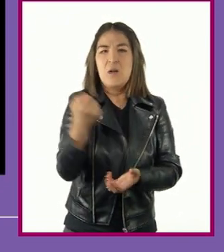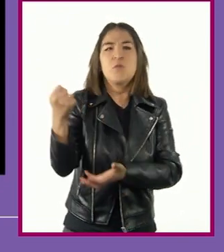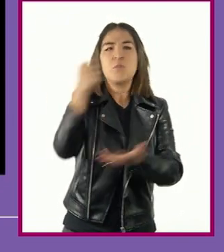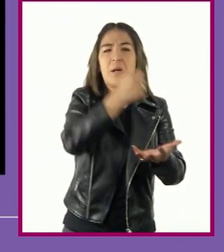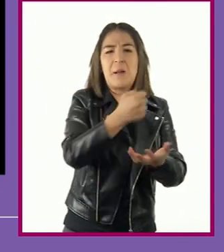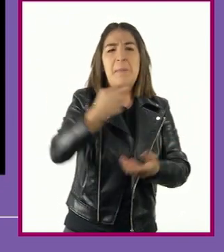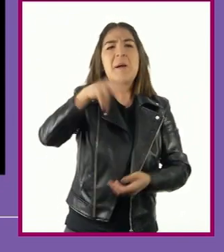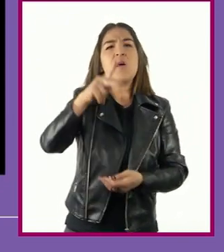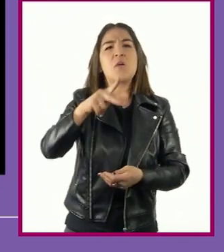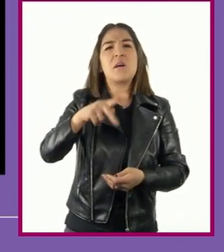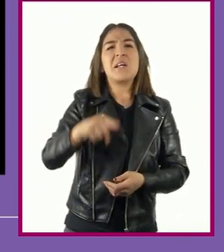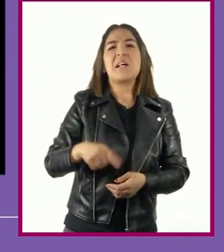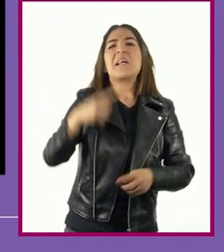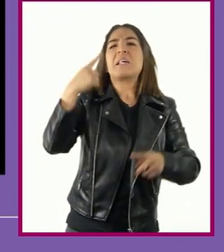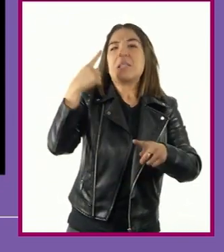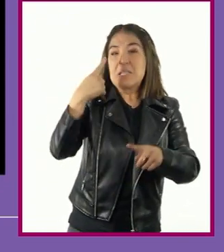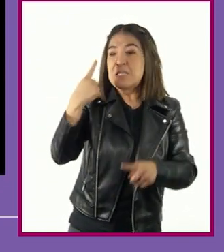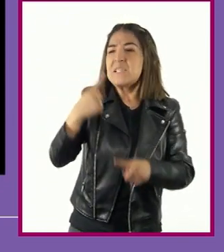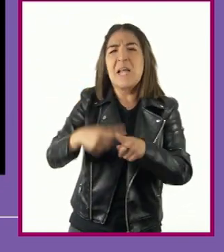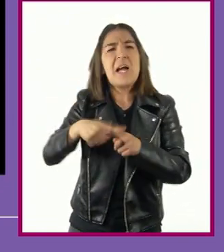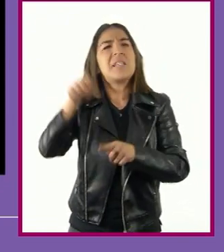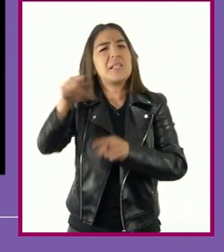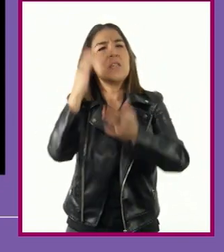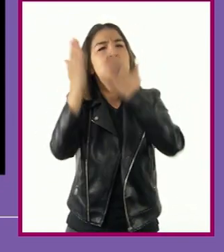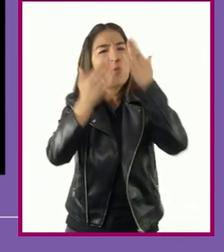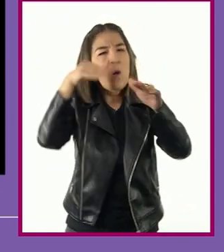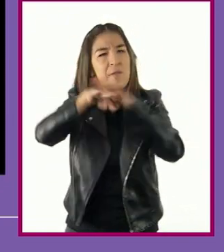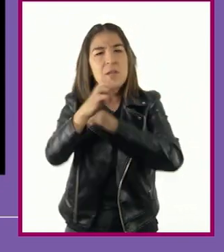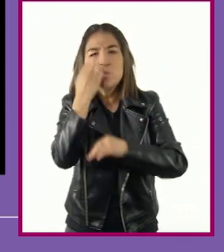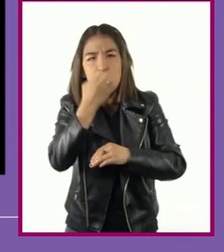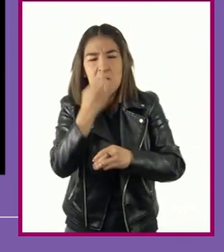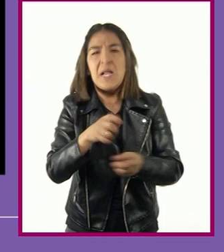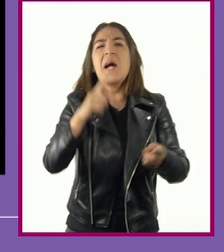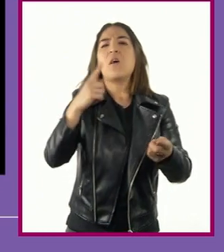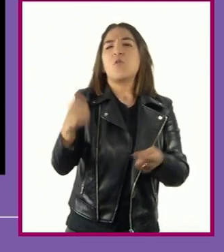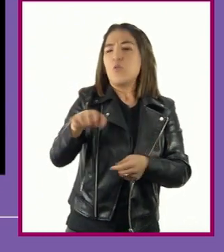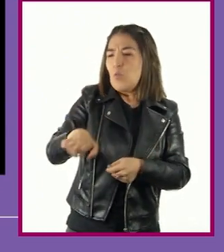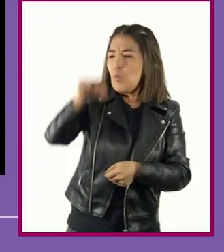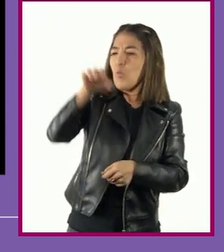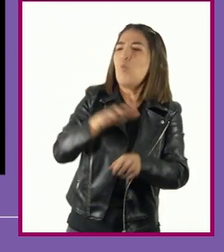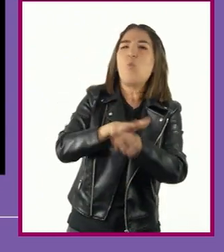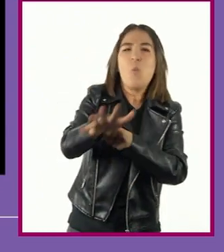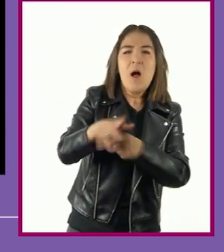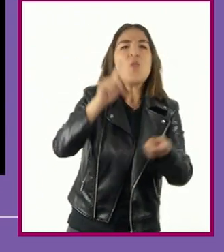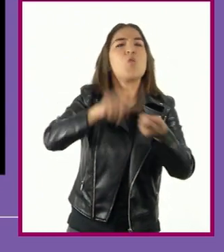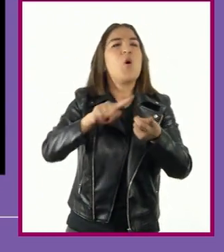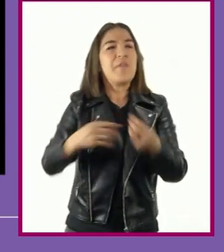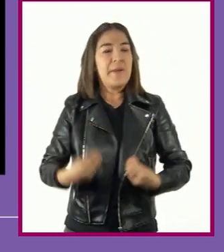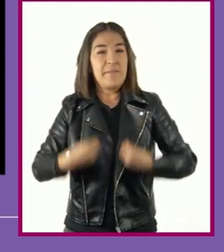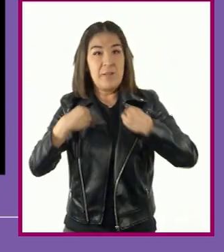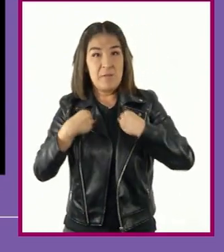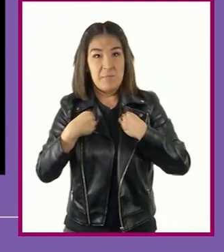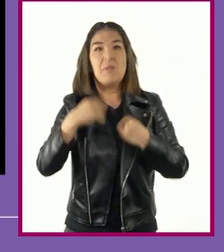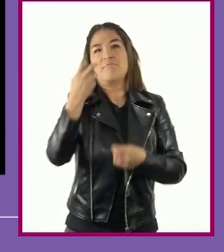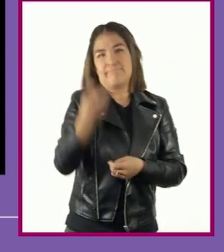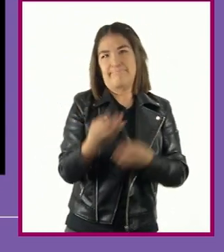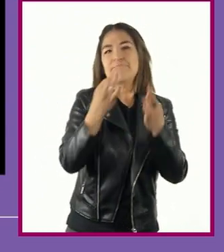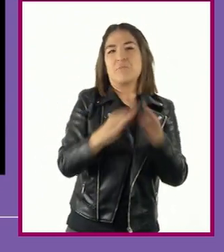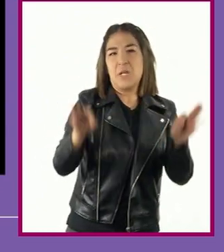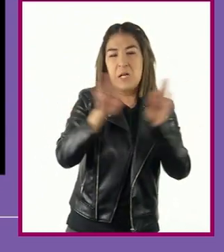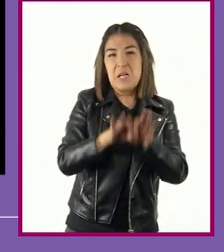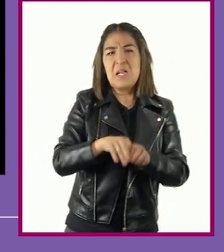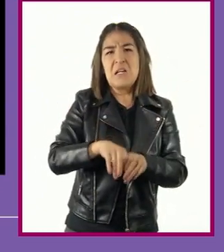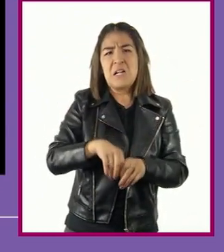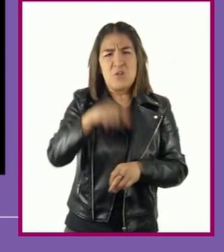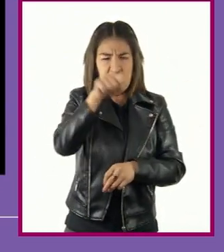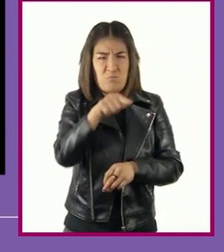estudia ahí, de qué edad, cuál es su domicilio, etc. ¿Sirve de algo saber el